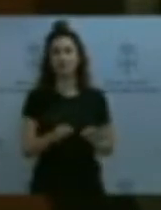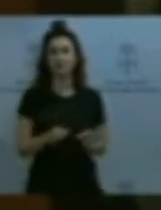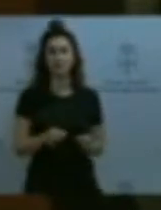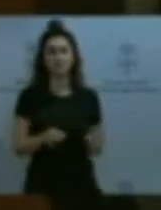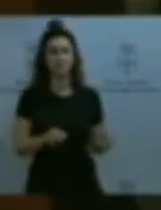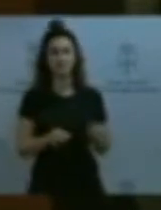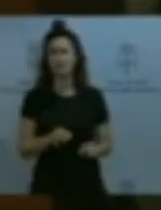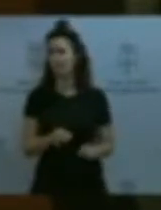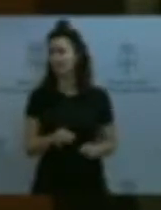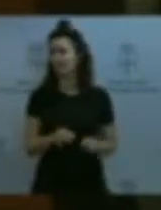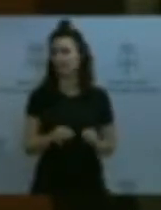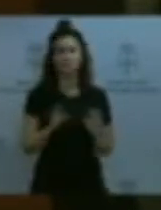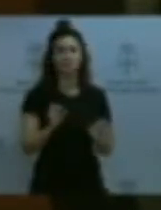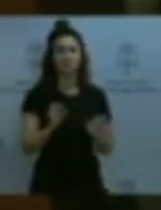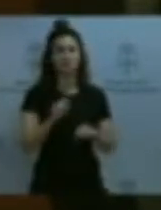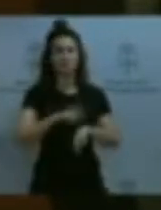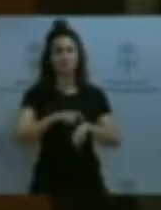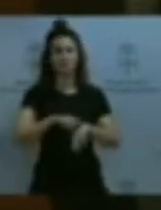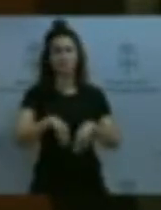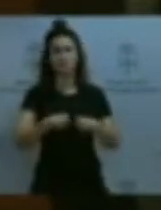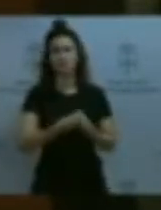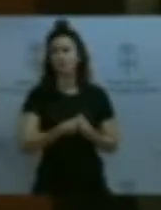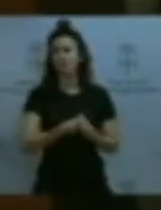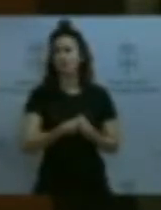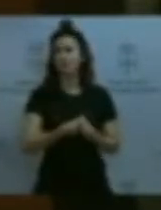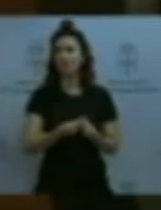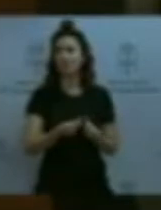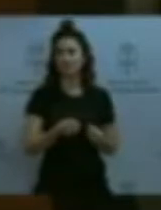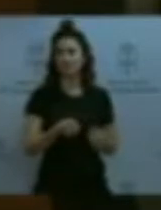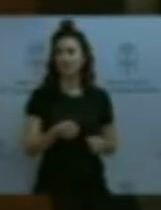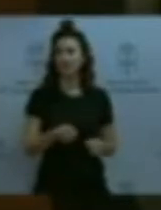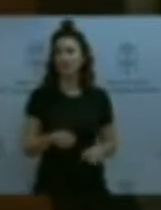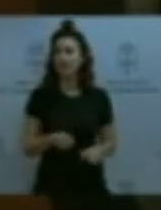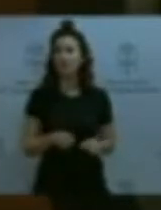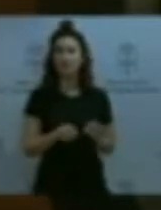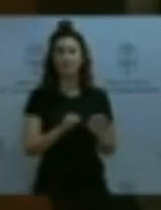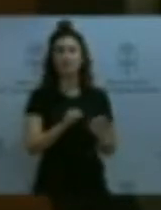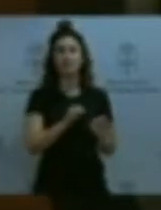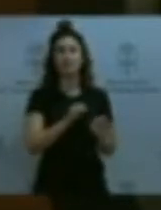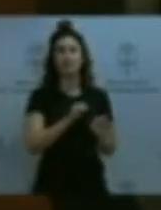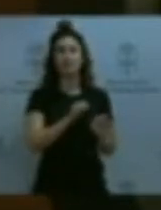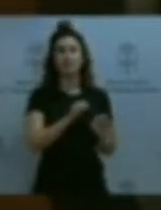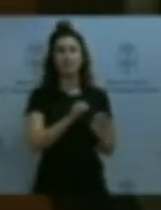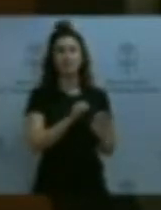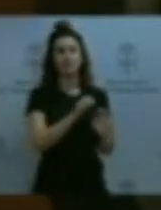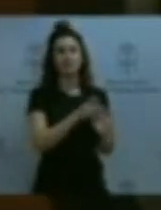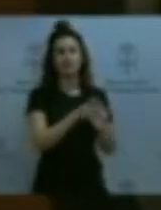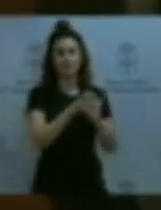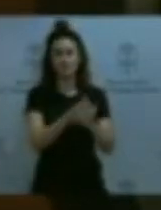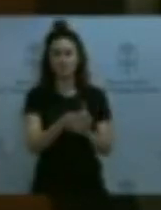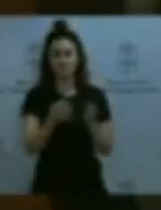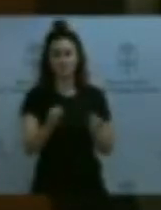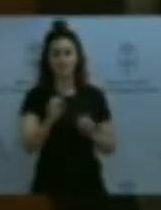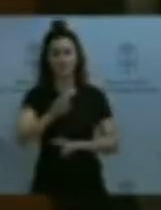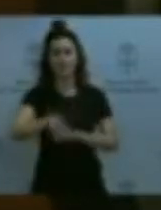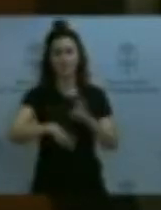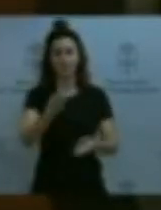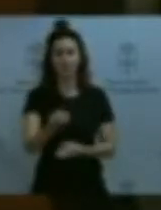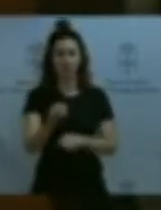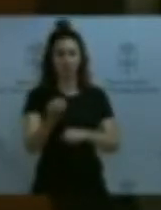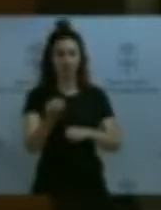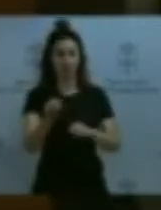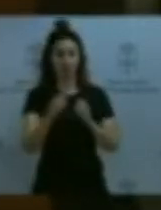dice no lo vamos a hacer el próximo mes vamos a hacer una modificación de un convenio bueno van a licitar la obra no